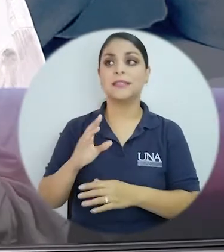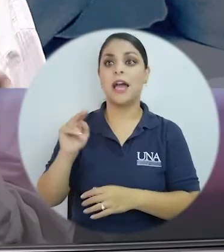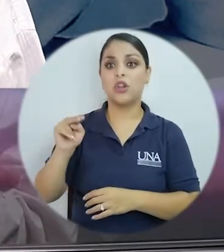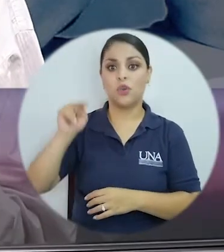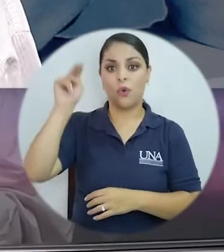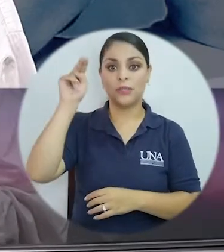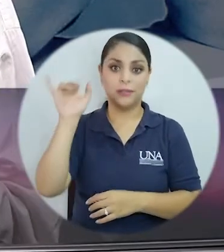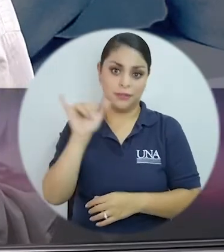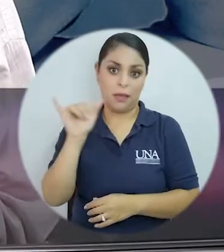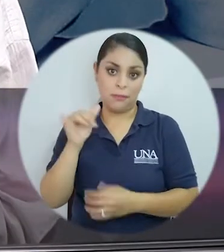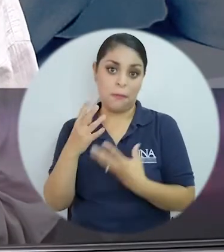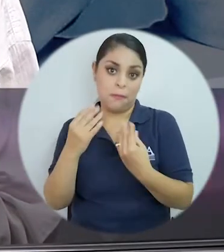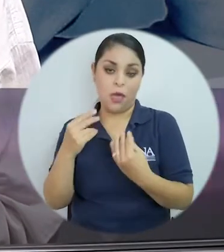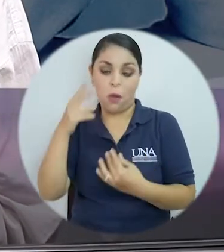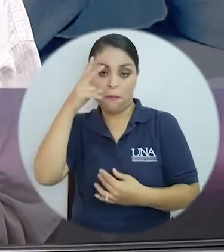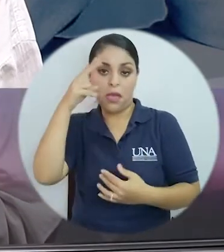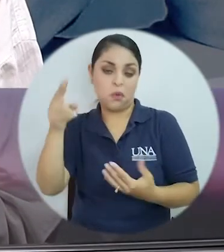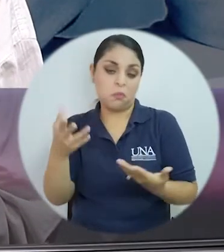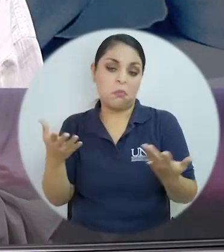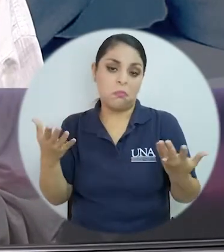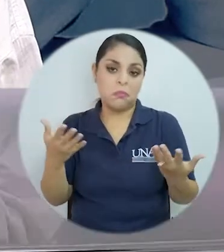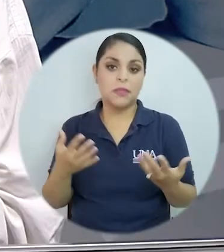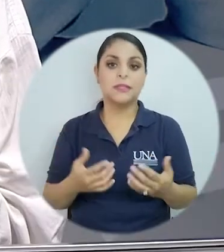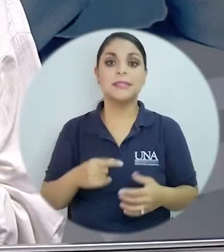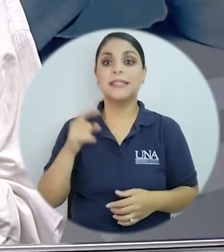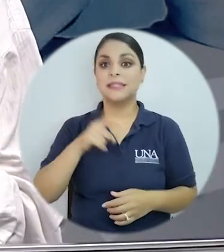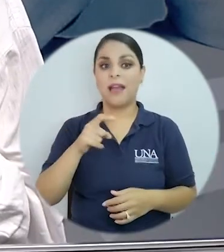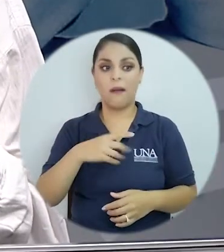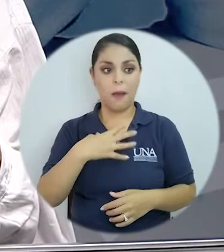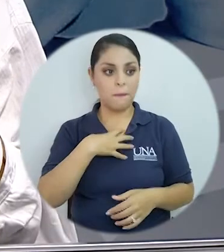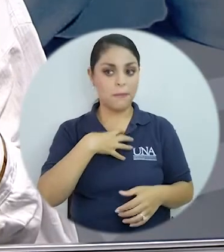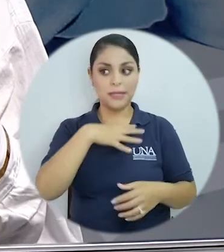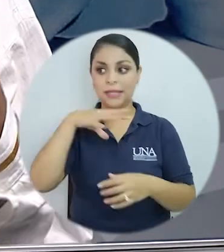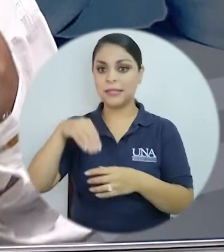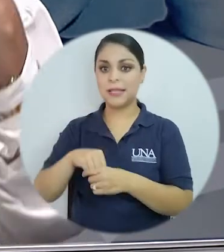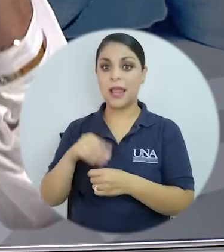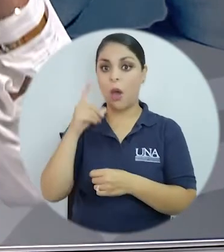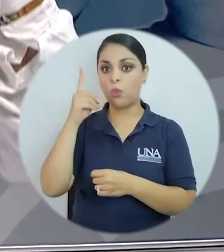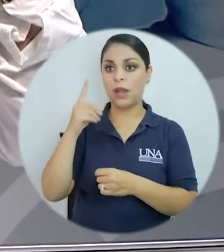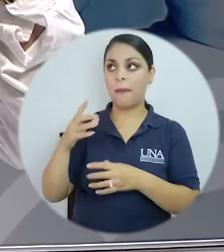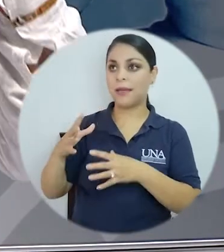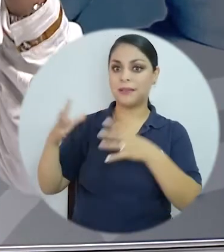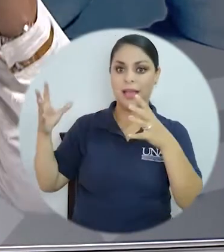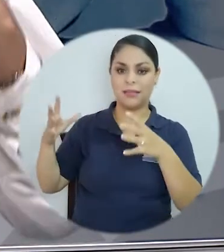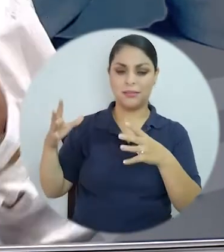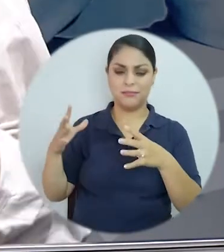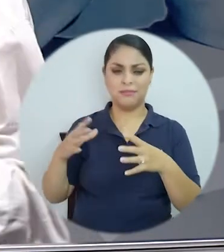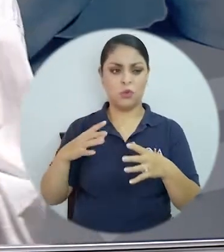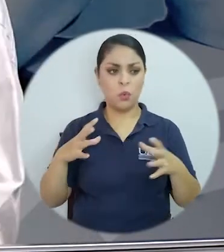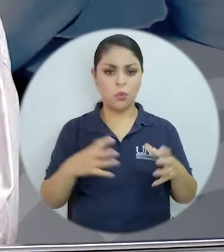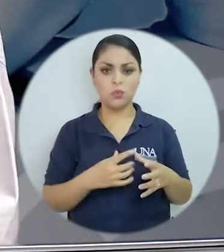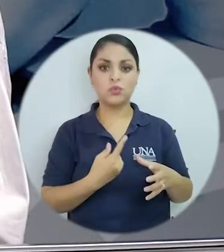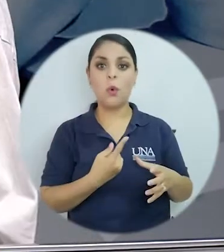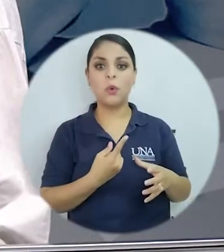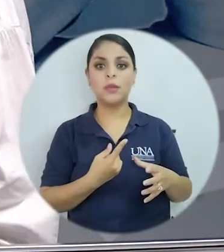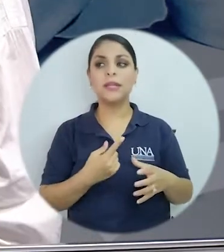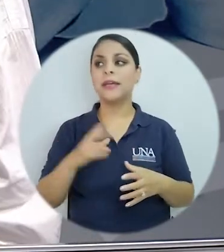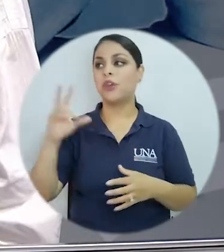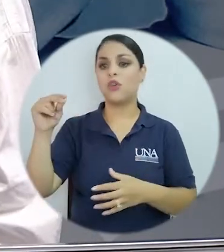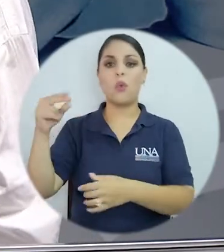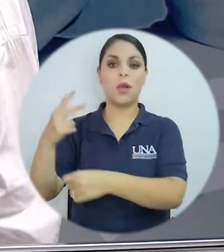por qué no, tal vez hasta miedo al mismo México. Es decir, se necesitaba pertenecer a una estructura más amplia, pero que no